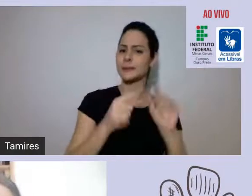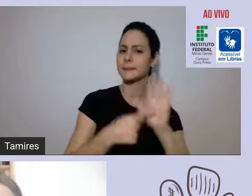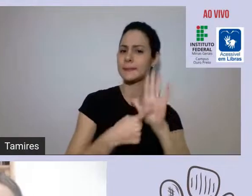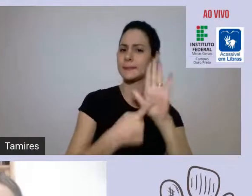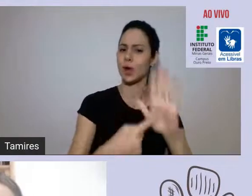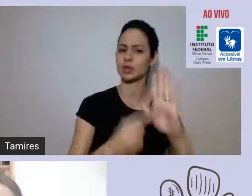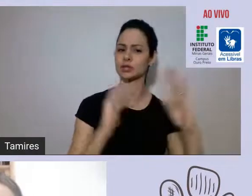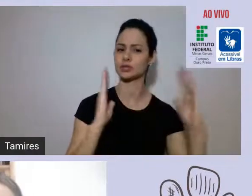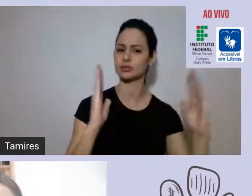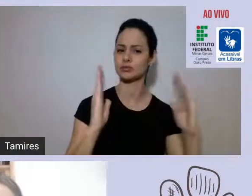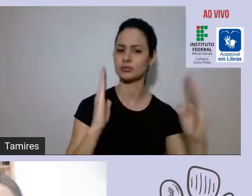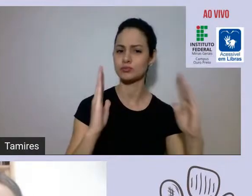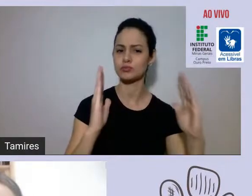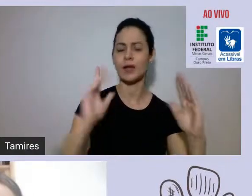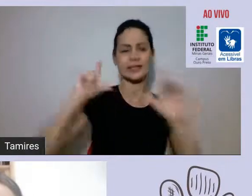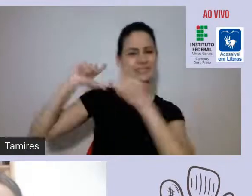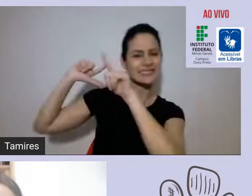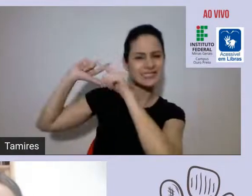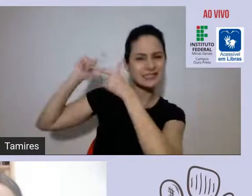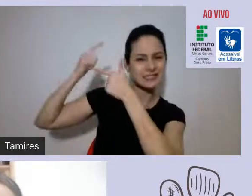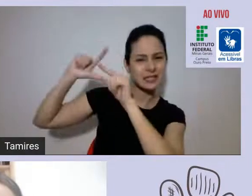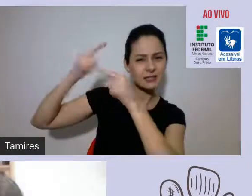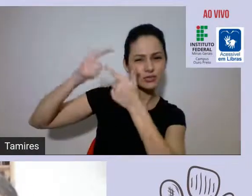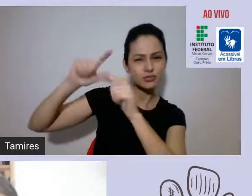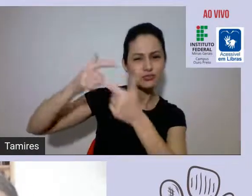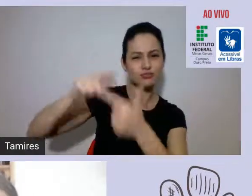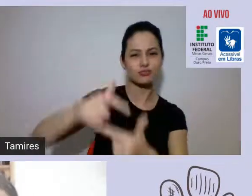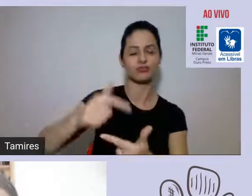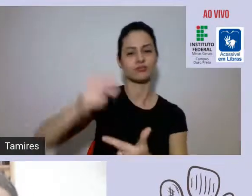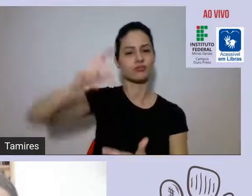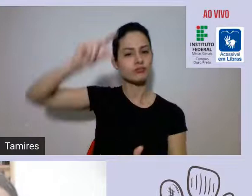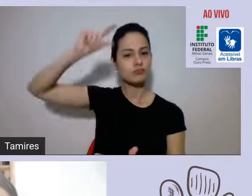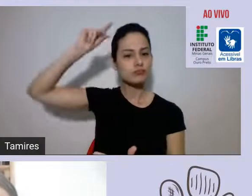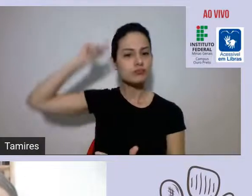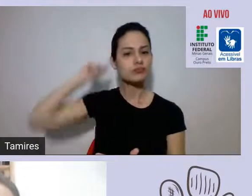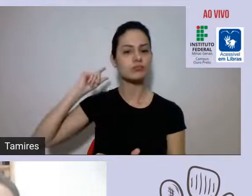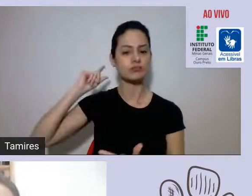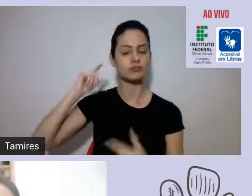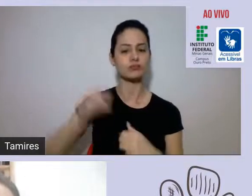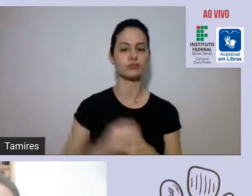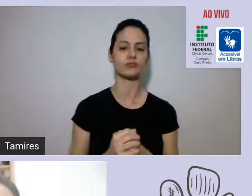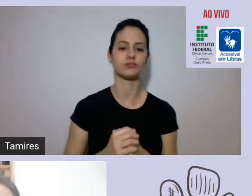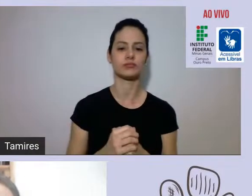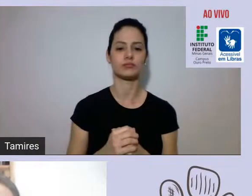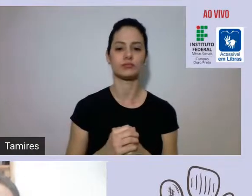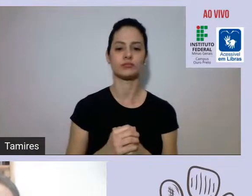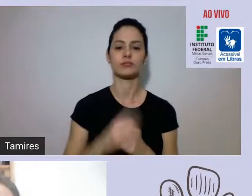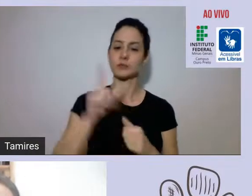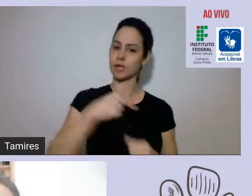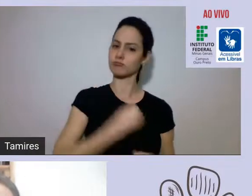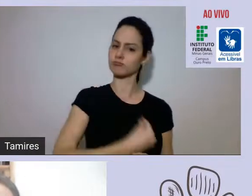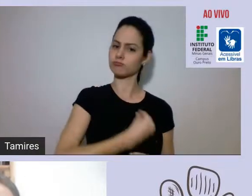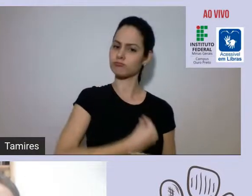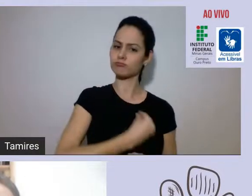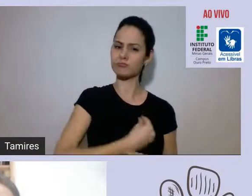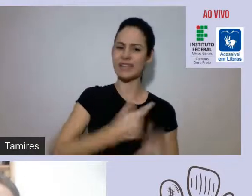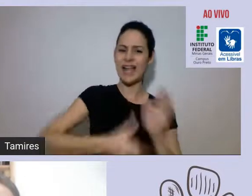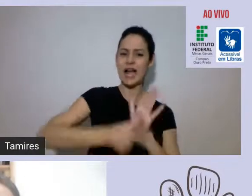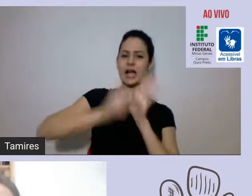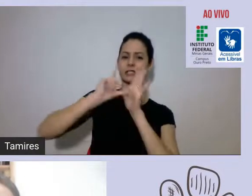esta tradición antigua, a tradiciones que están presentes desde antes de la